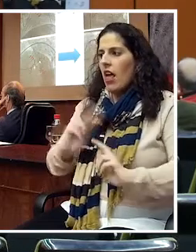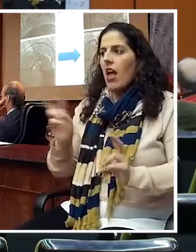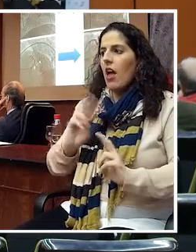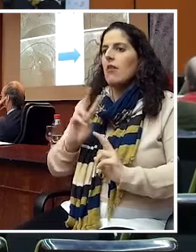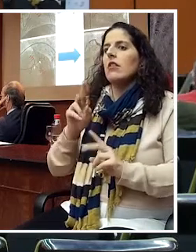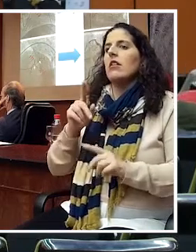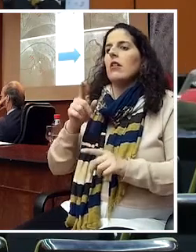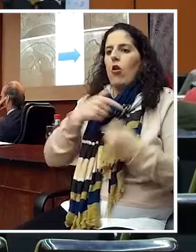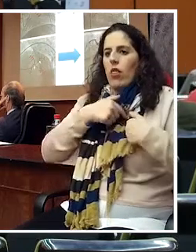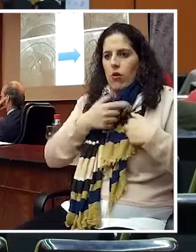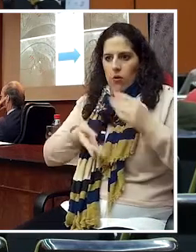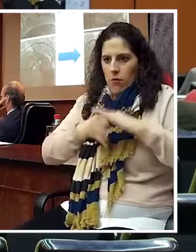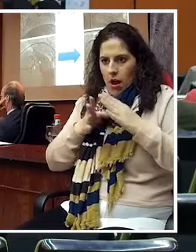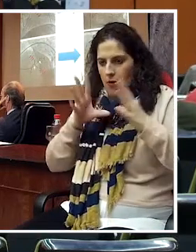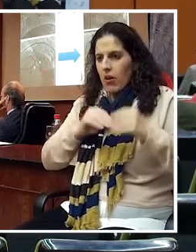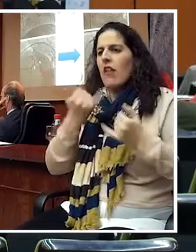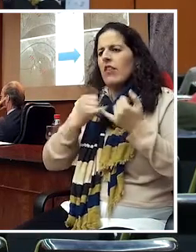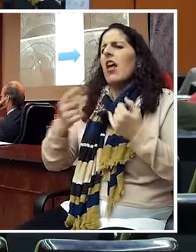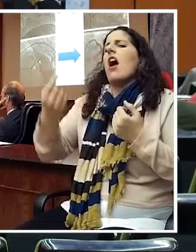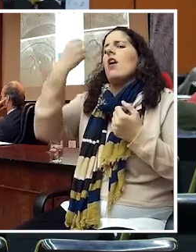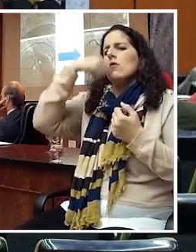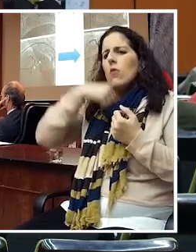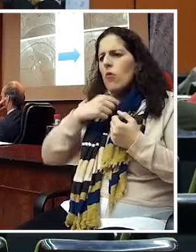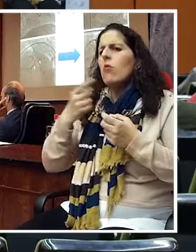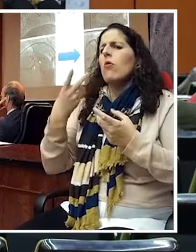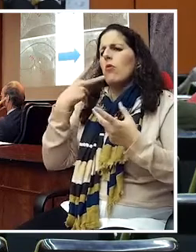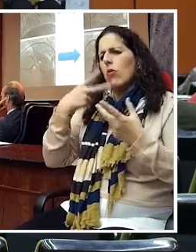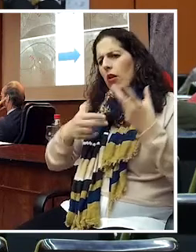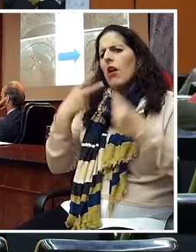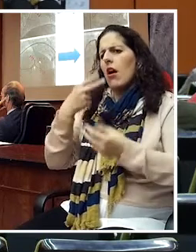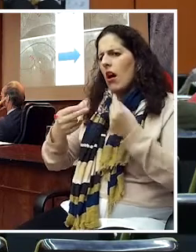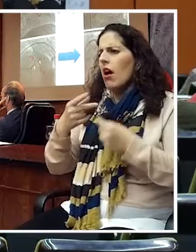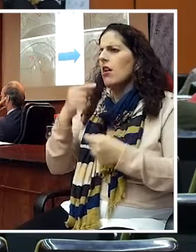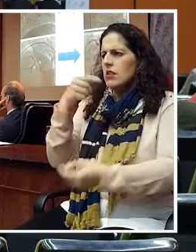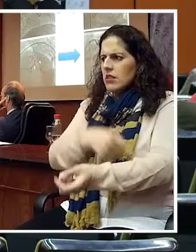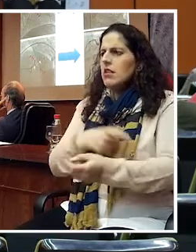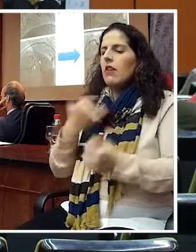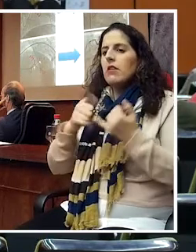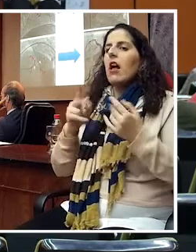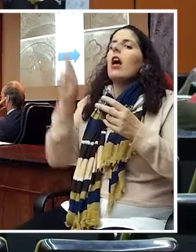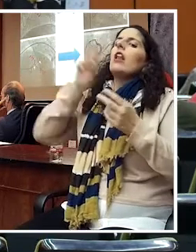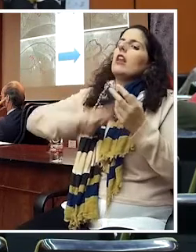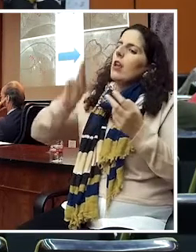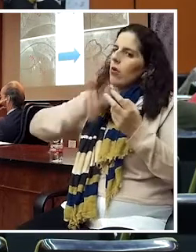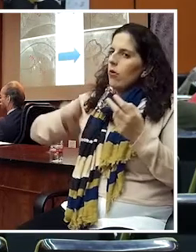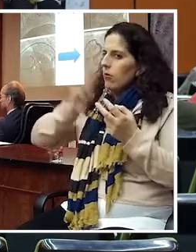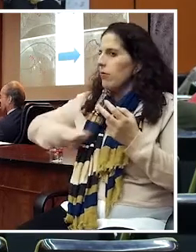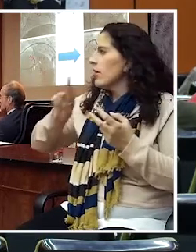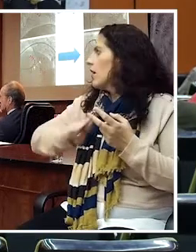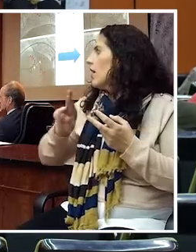shock cardiogénico. Necesitamos intubarlo, drogas presoras, pero bueno, se estabilizó clínicamente y se